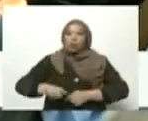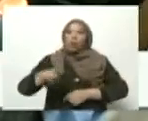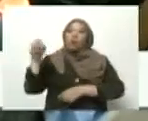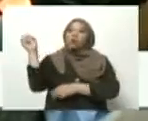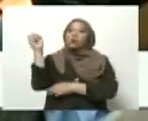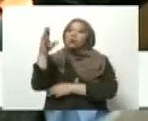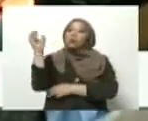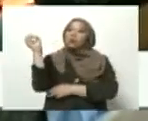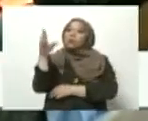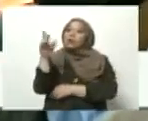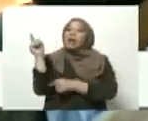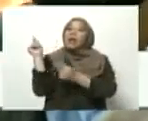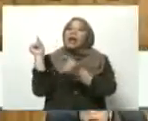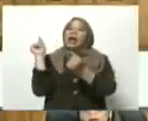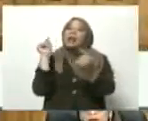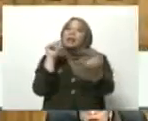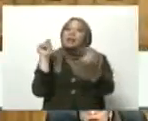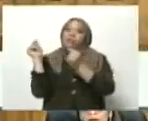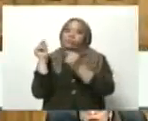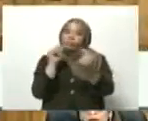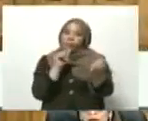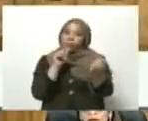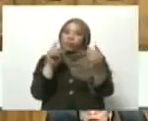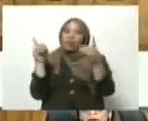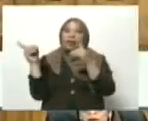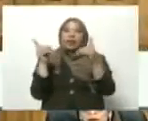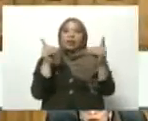Parlamento, debatir, investigar y